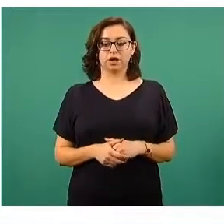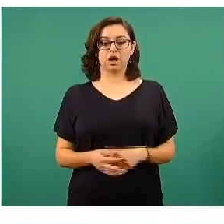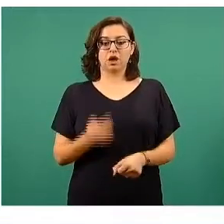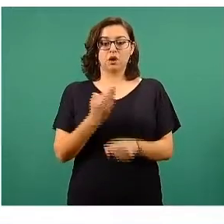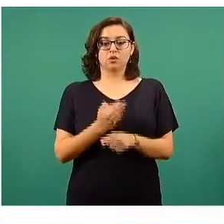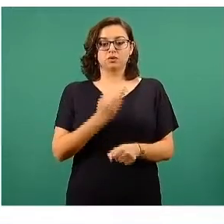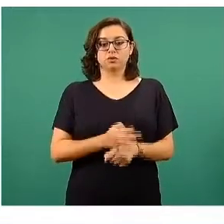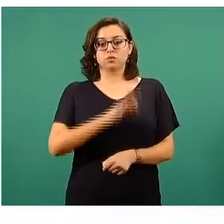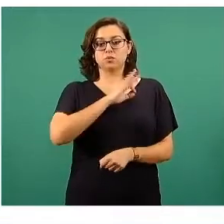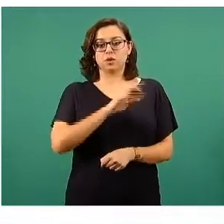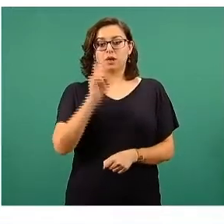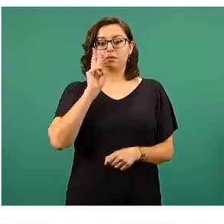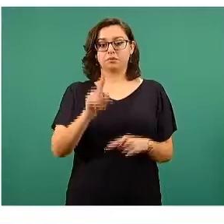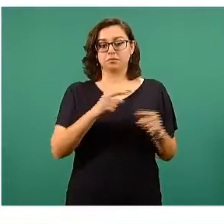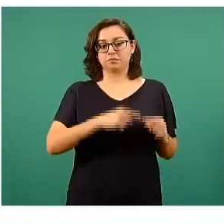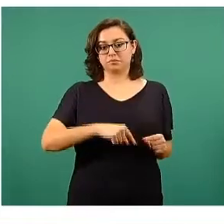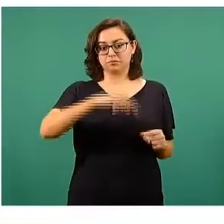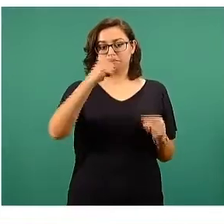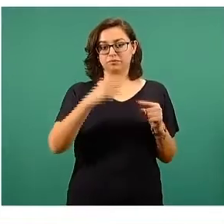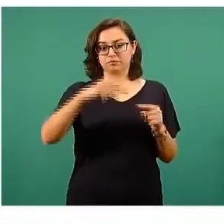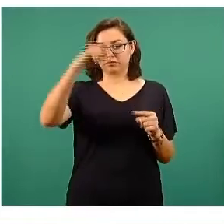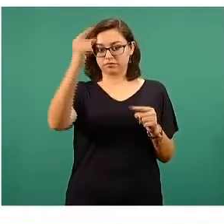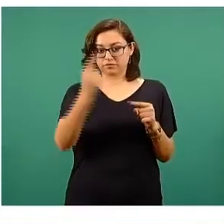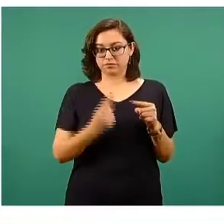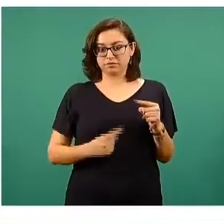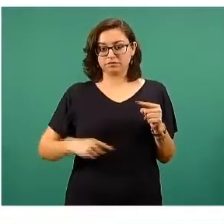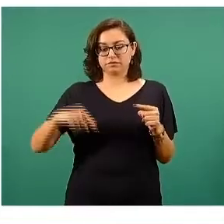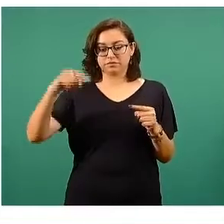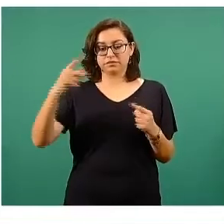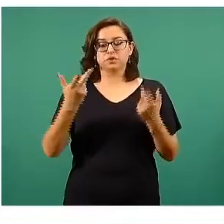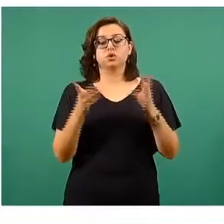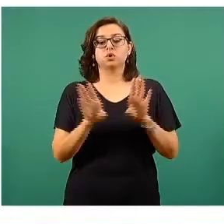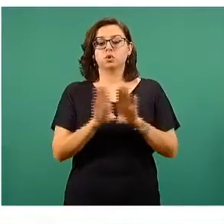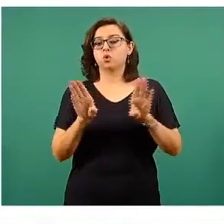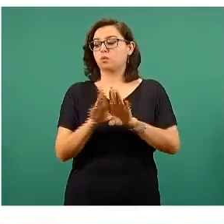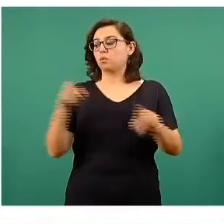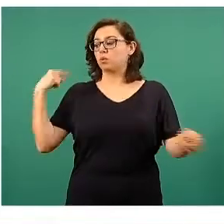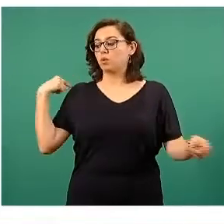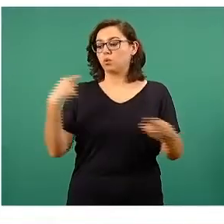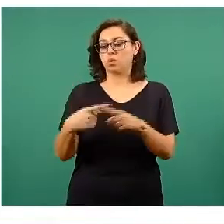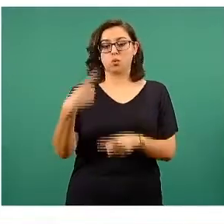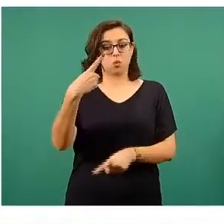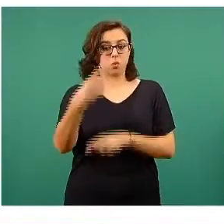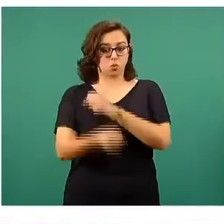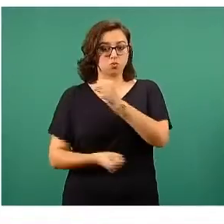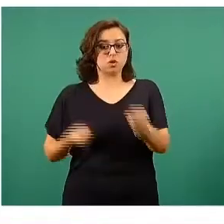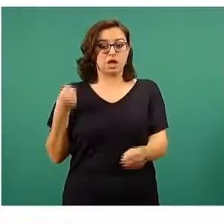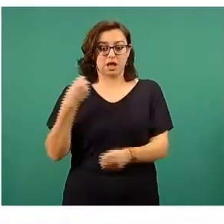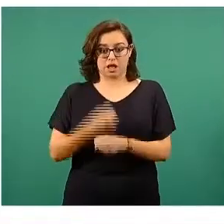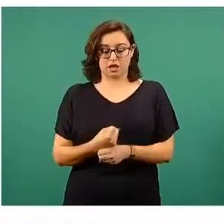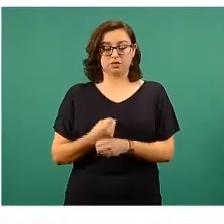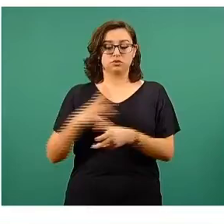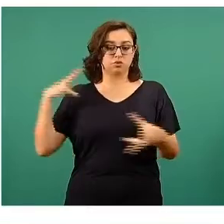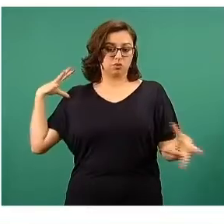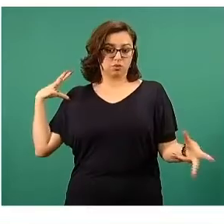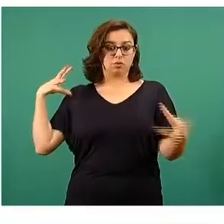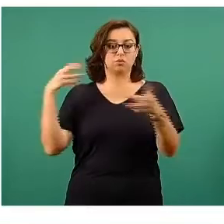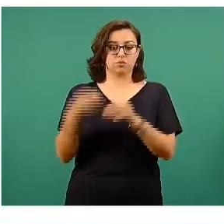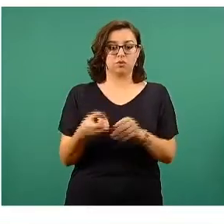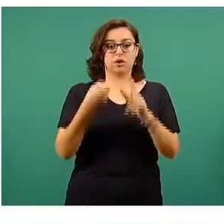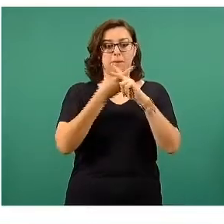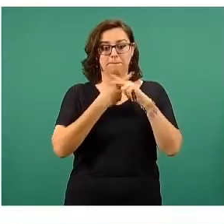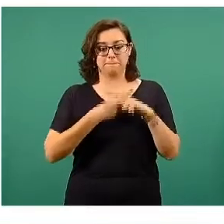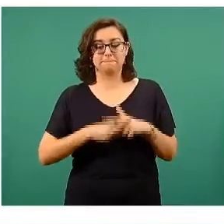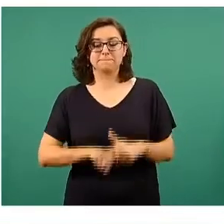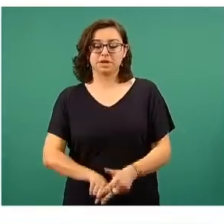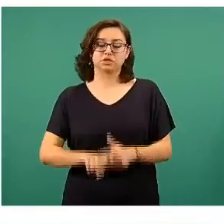la curva azul es la forma que se ha dado para efectos de toda la epidemia en el país desde que esta inició